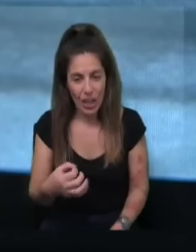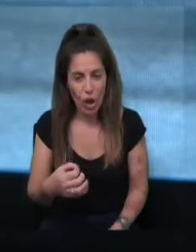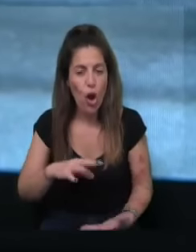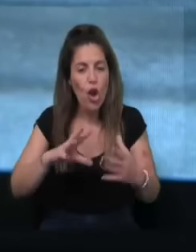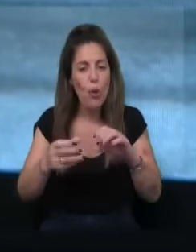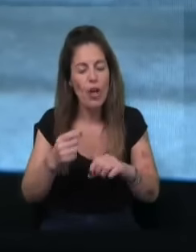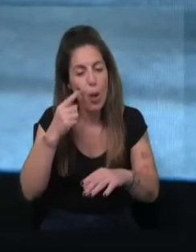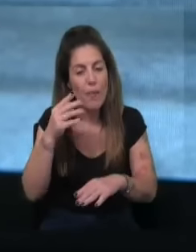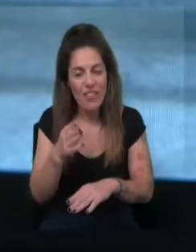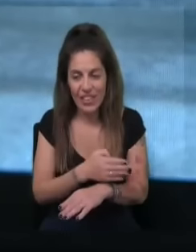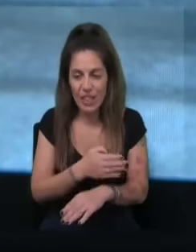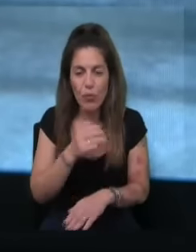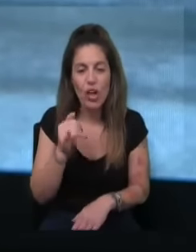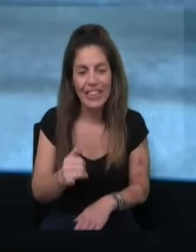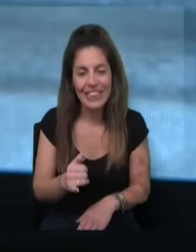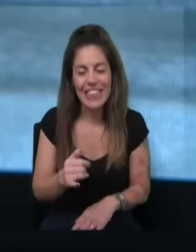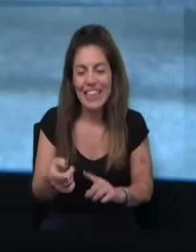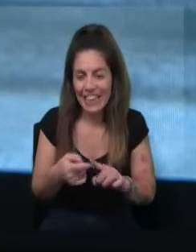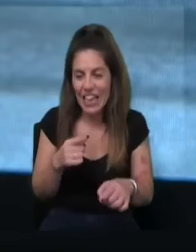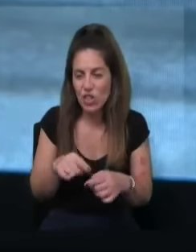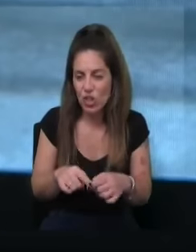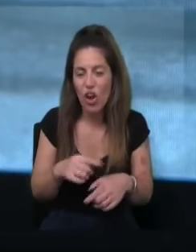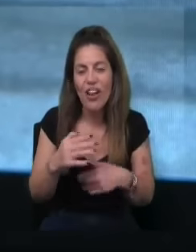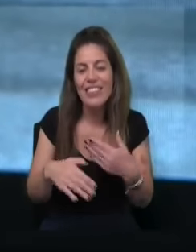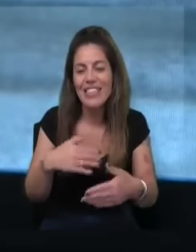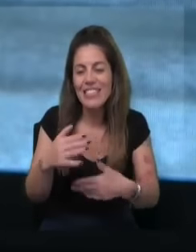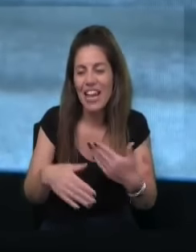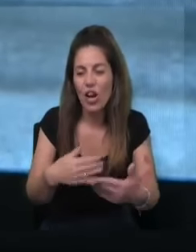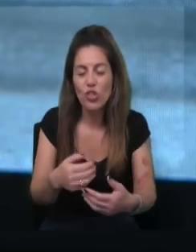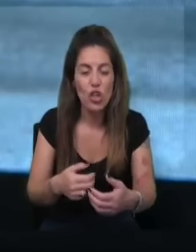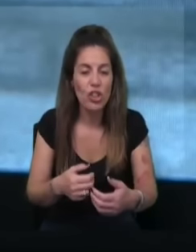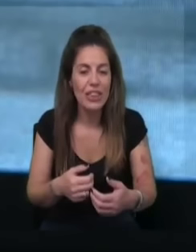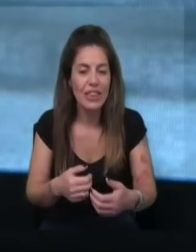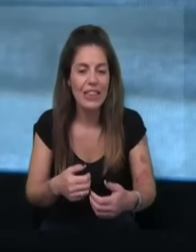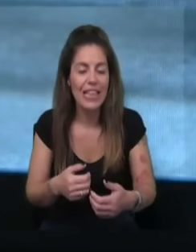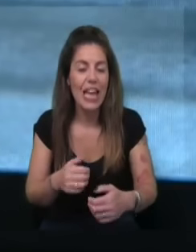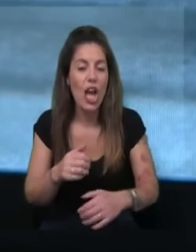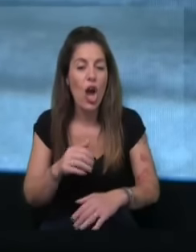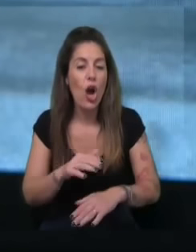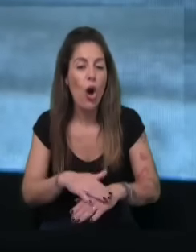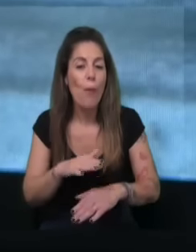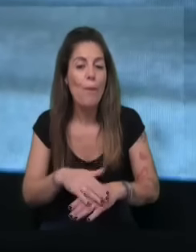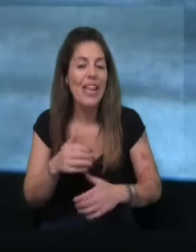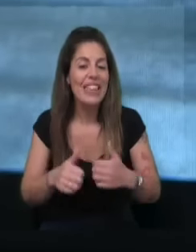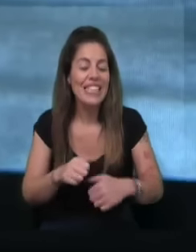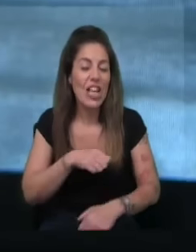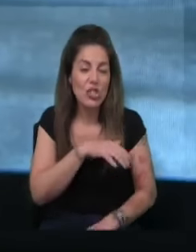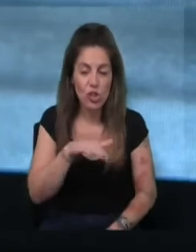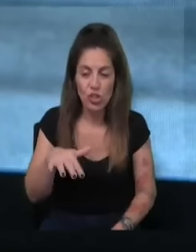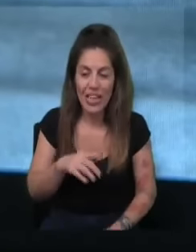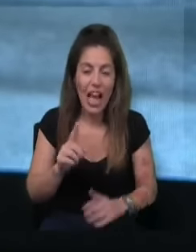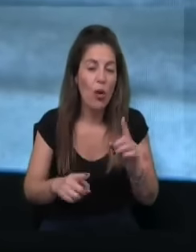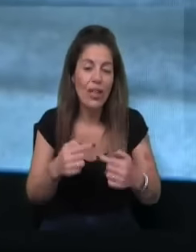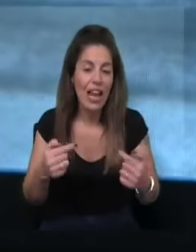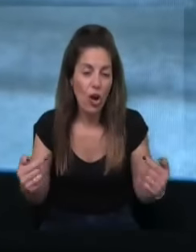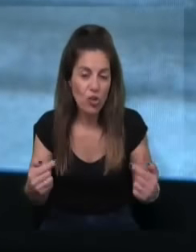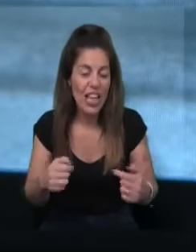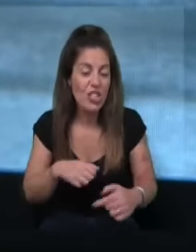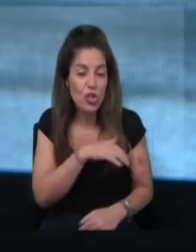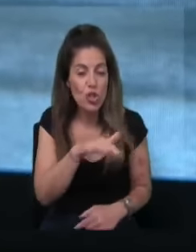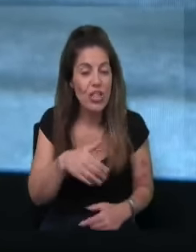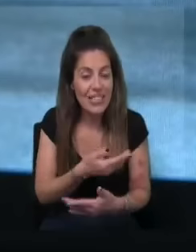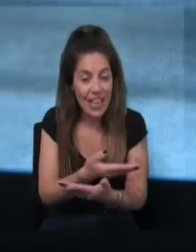preventivos que tienen que ver con el desarrollo de competencias sociales hay algunas de las competencias sociales que se